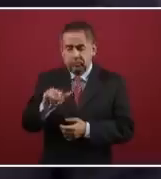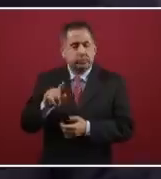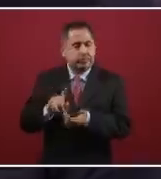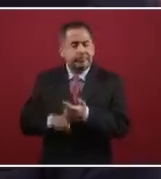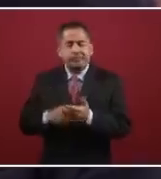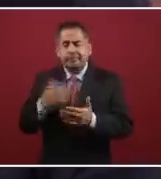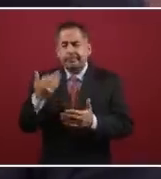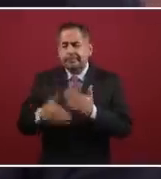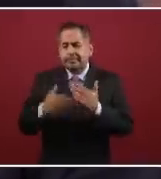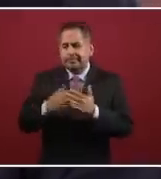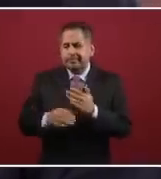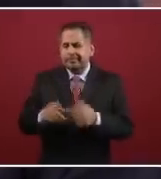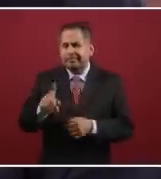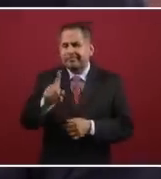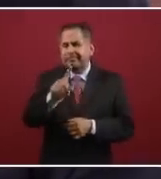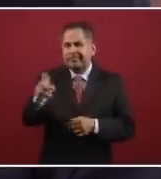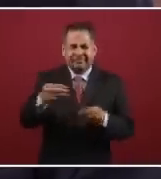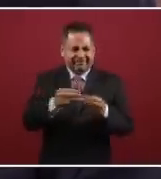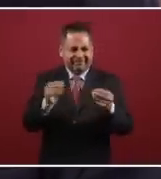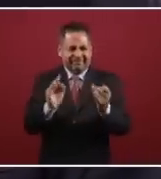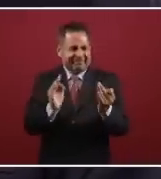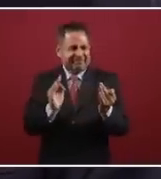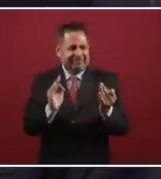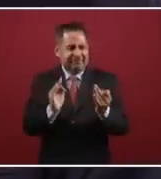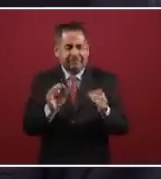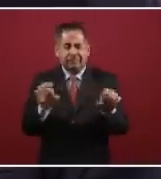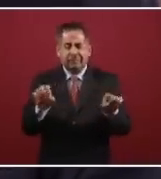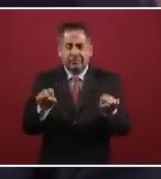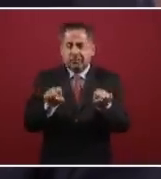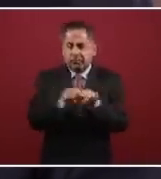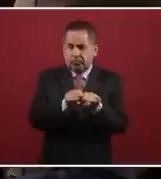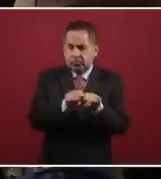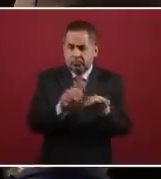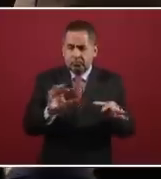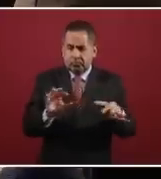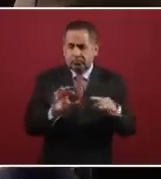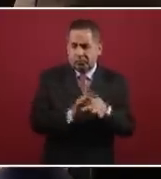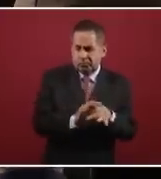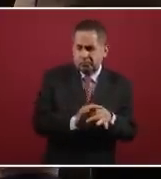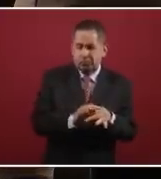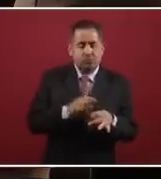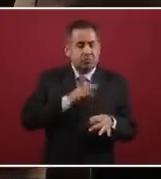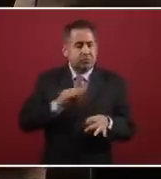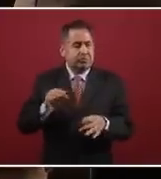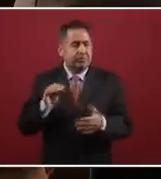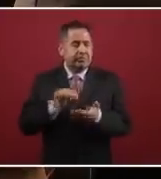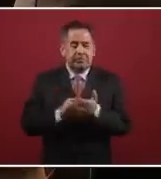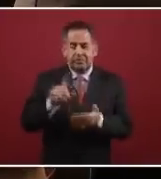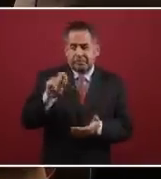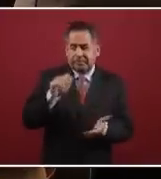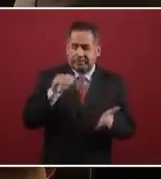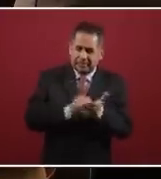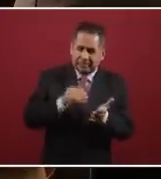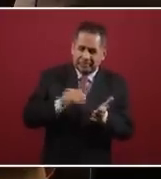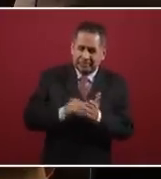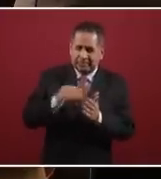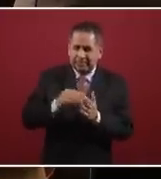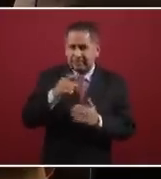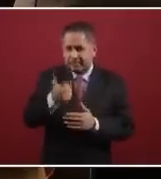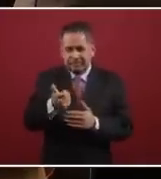como 100 metros para conectarla, es una inversión de más de 20 mil millones de